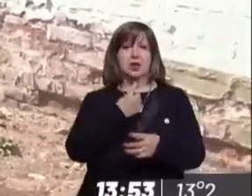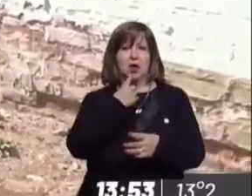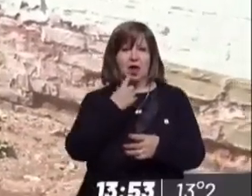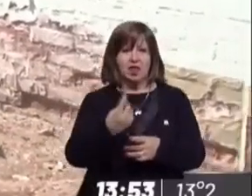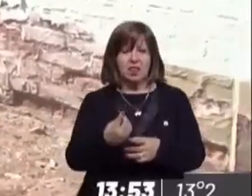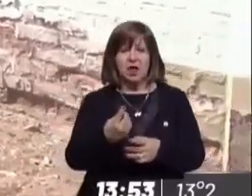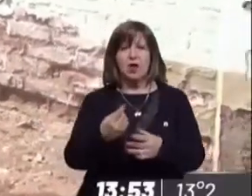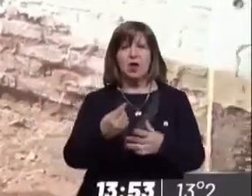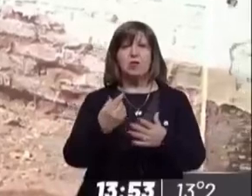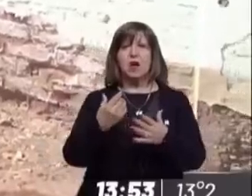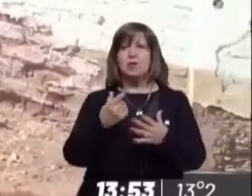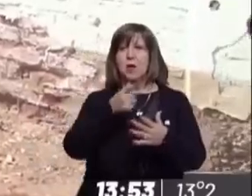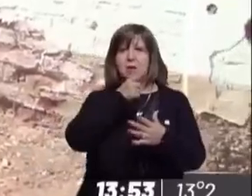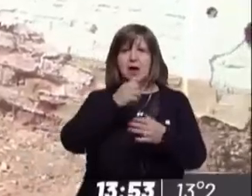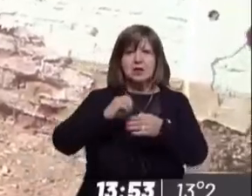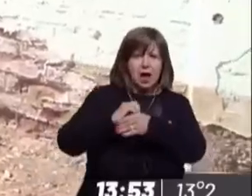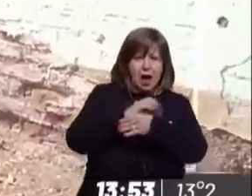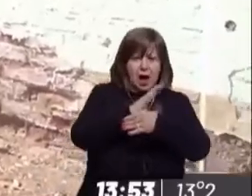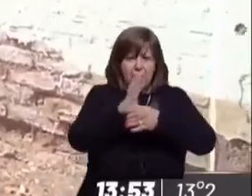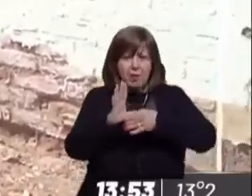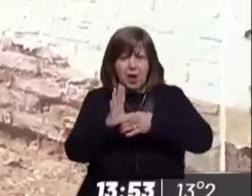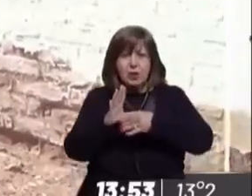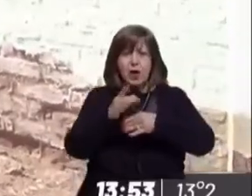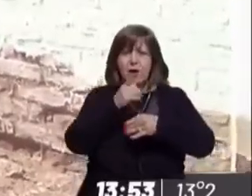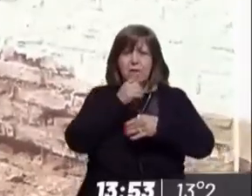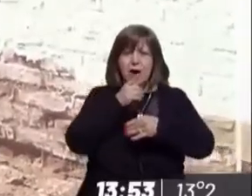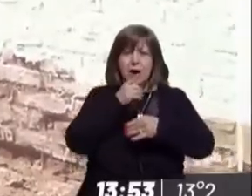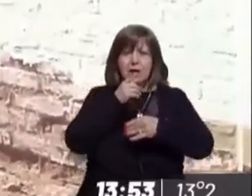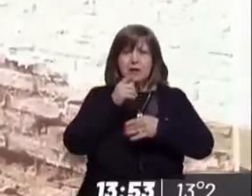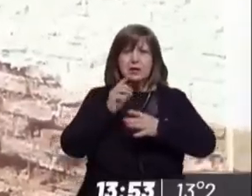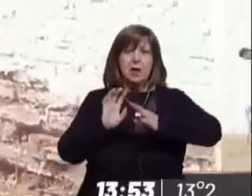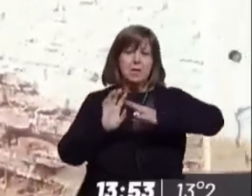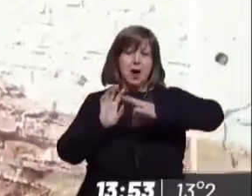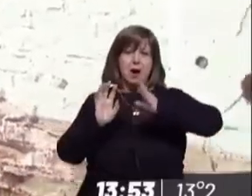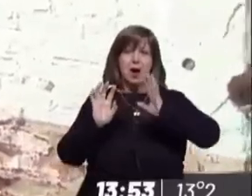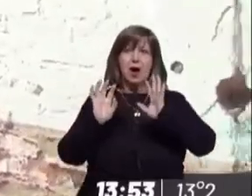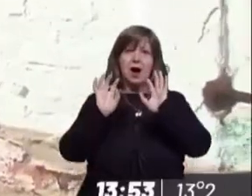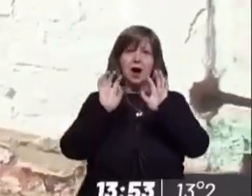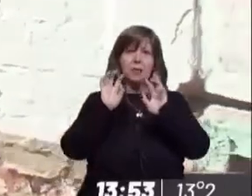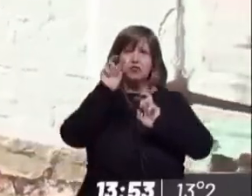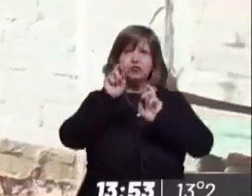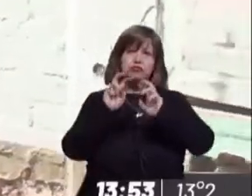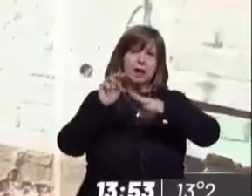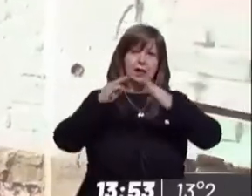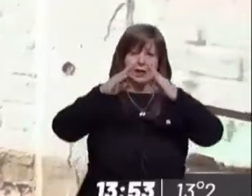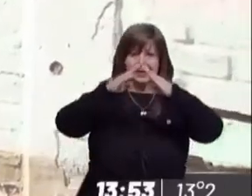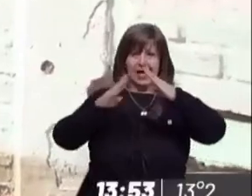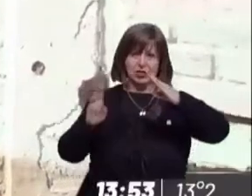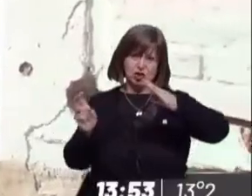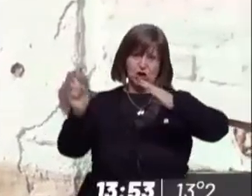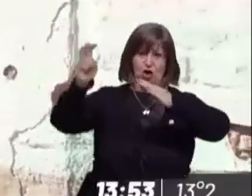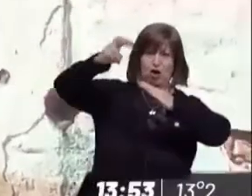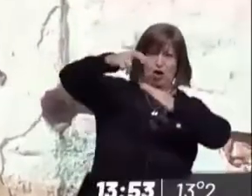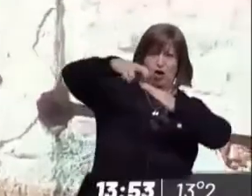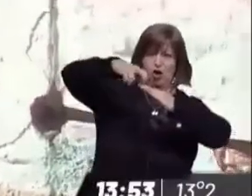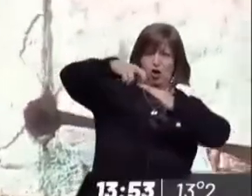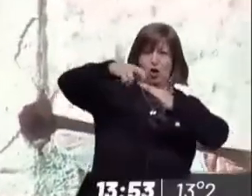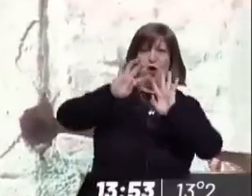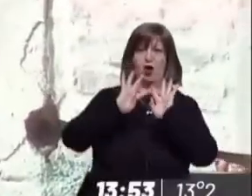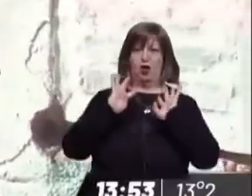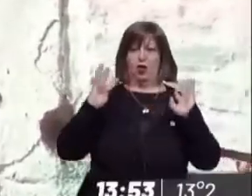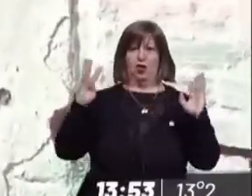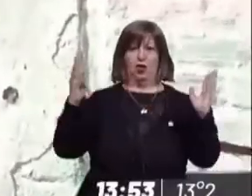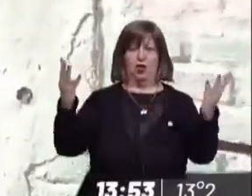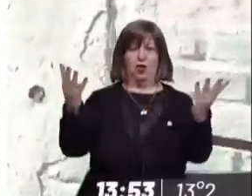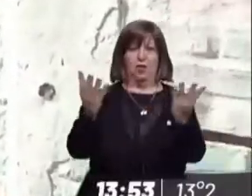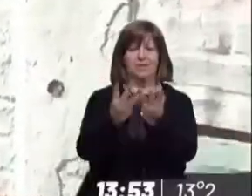es que este hecho ocurrió durante la madrugada. Aparentemente hay gente que se trepó por algún lugar que tiene que ver con el cierre perimetral. No